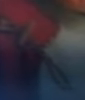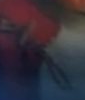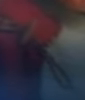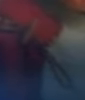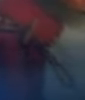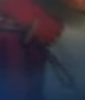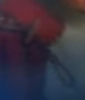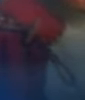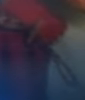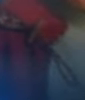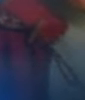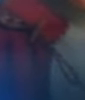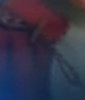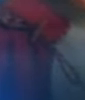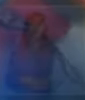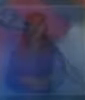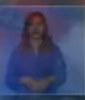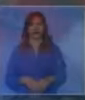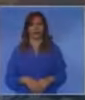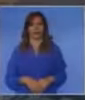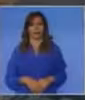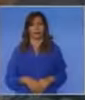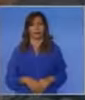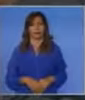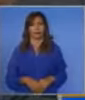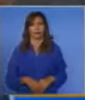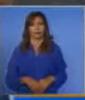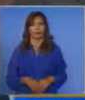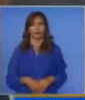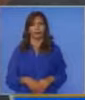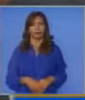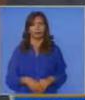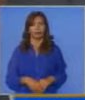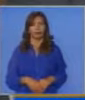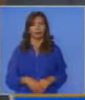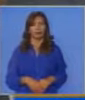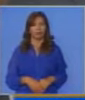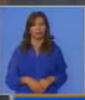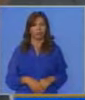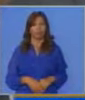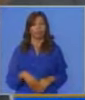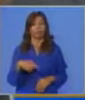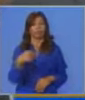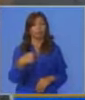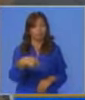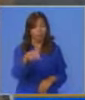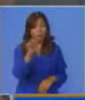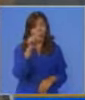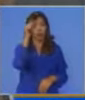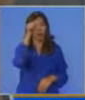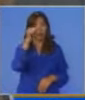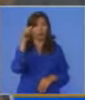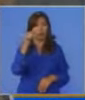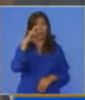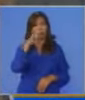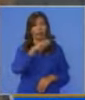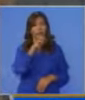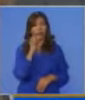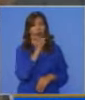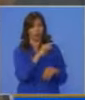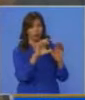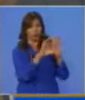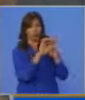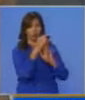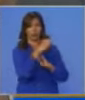sanctifice tuo nome. Este domingo Juan Pablo II será santo después de un proceso